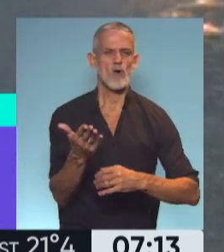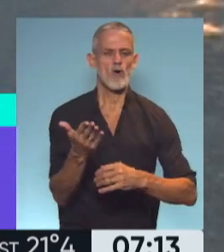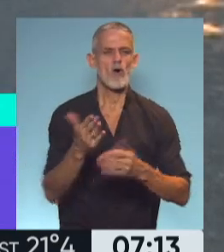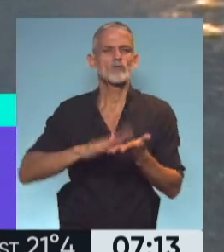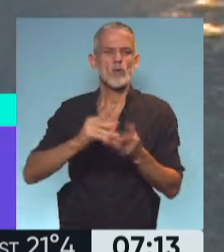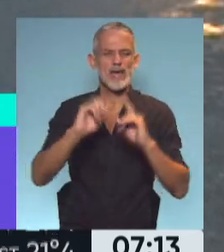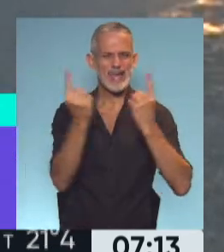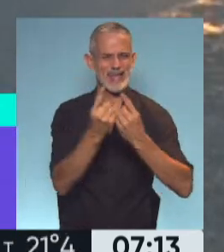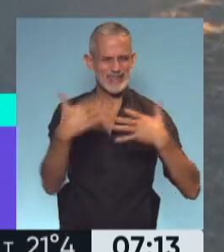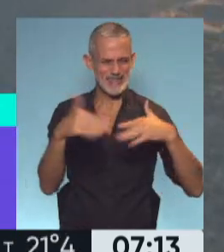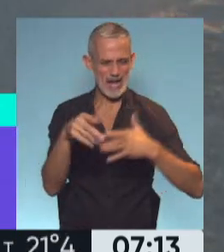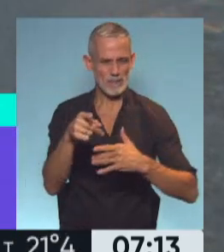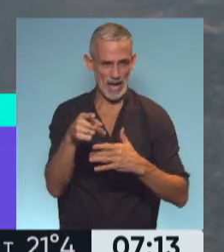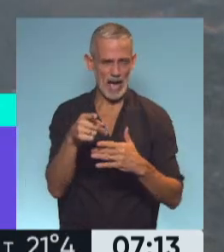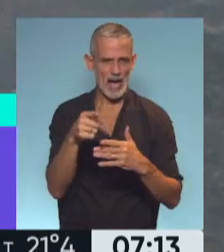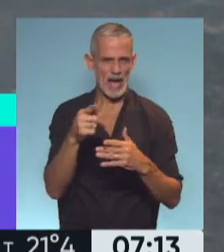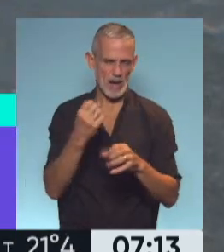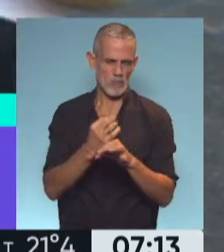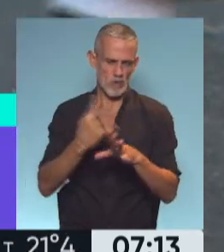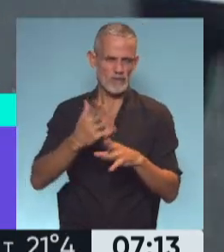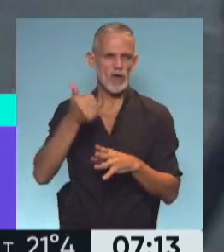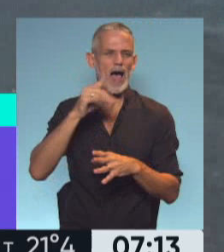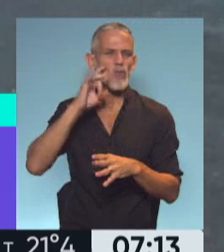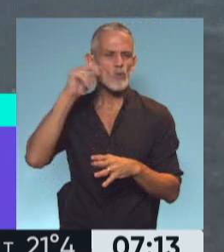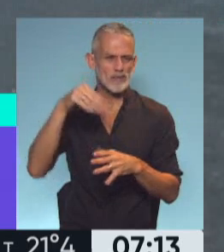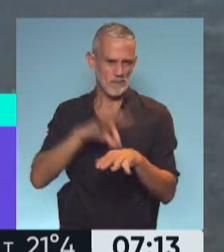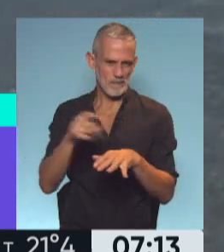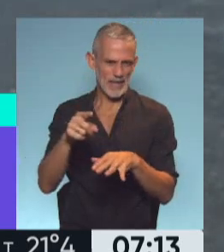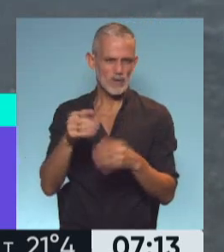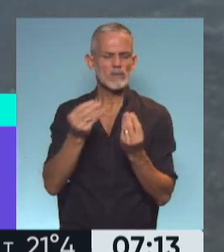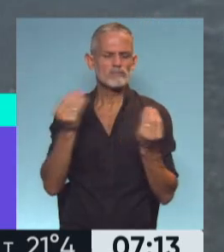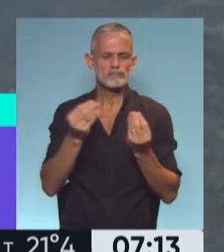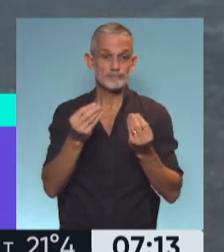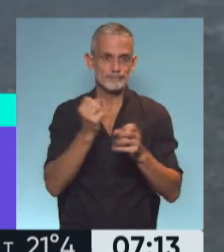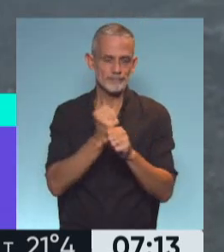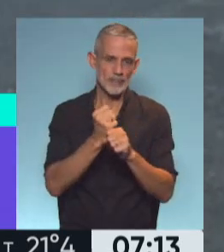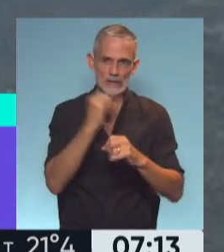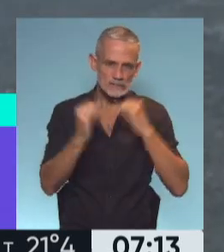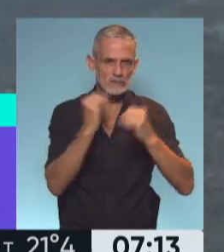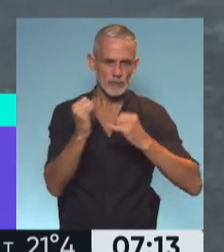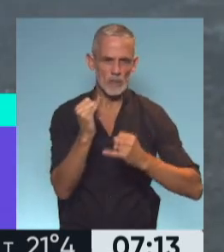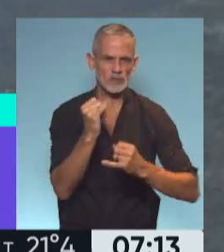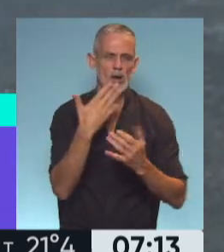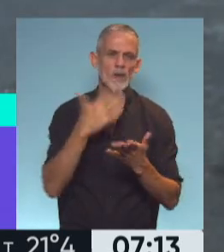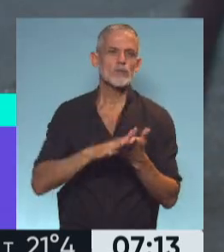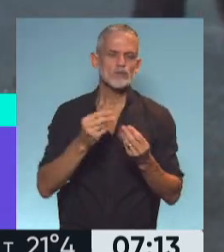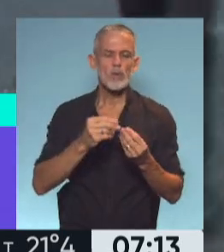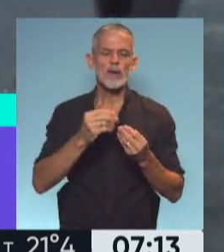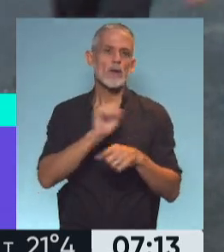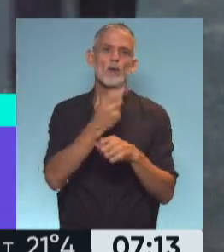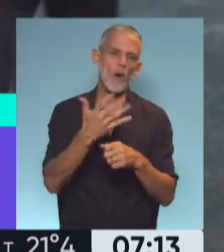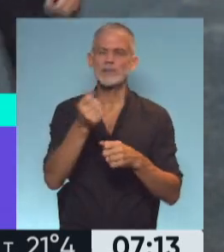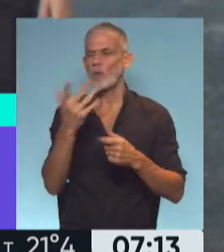con Arnaldo Duin, para preguntarle qué pasa del otro lado, porque la vorágine de la noticia, la información nos lleva a hablar todo el tiempo de los casos,